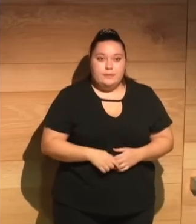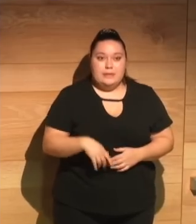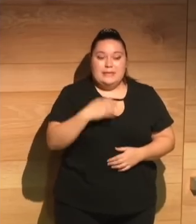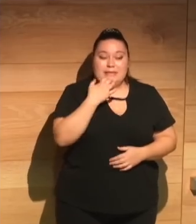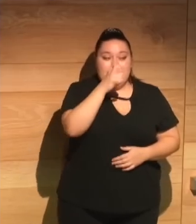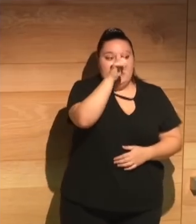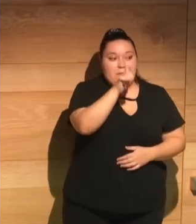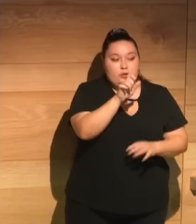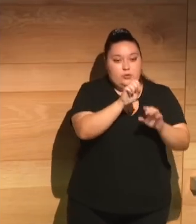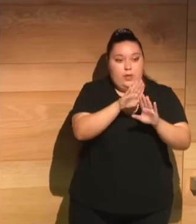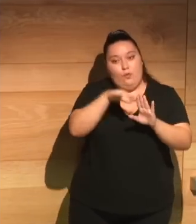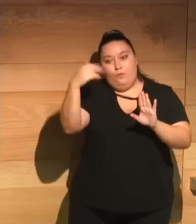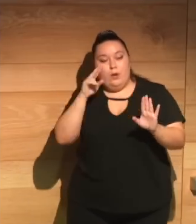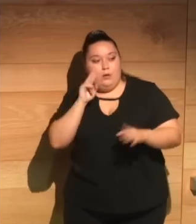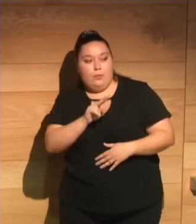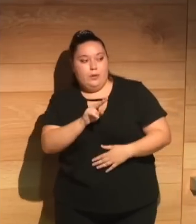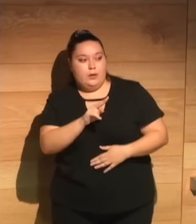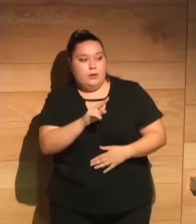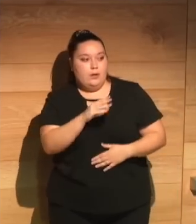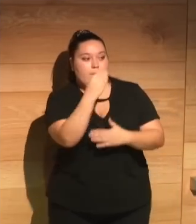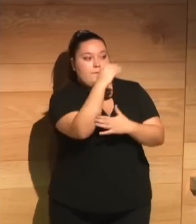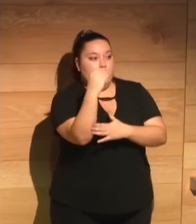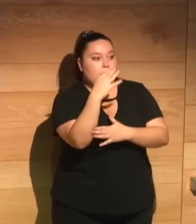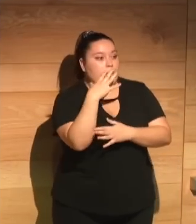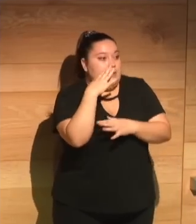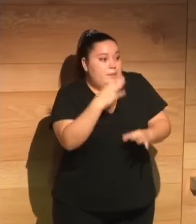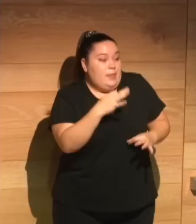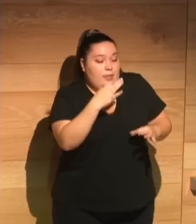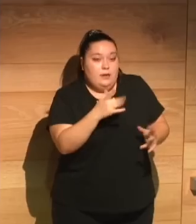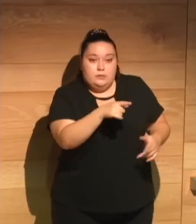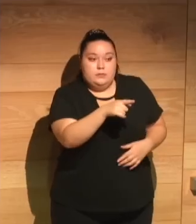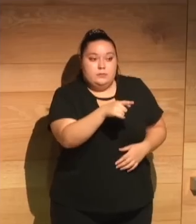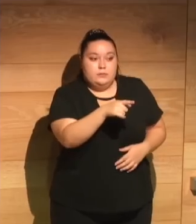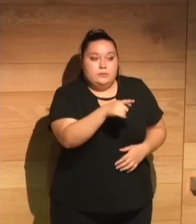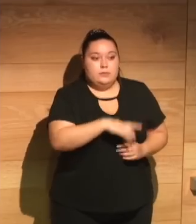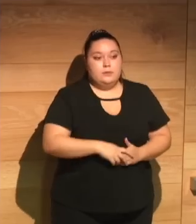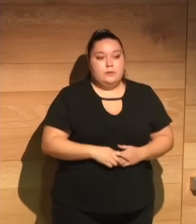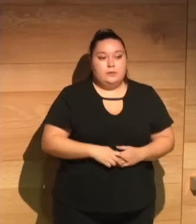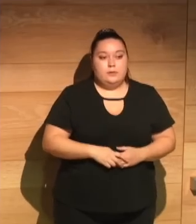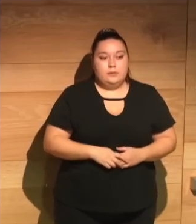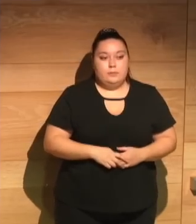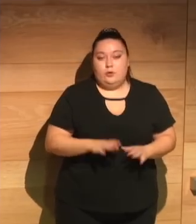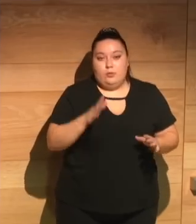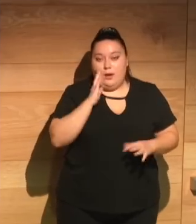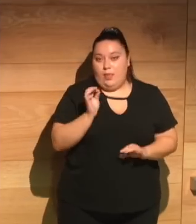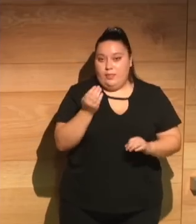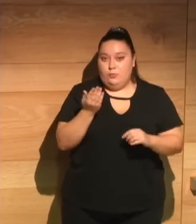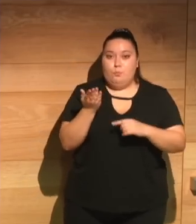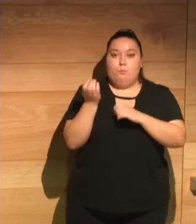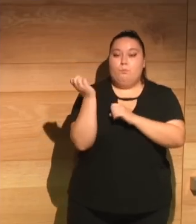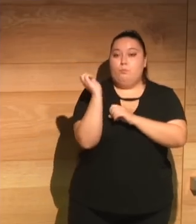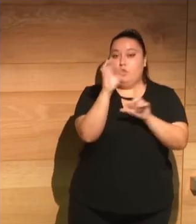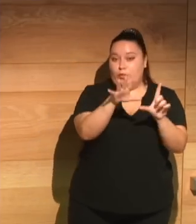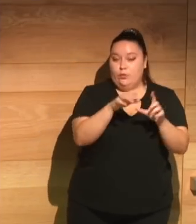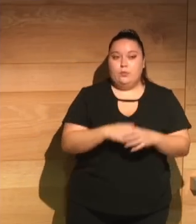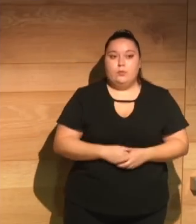exterior, viendo esas formas, creerá que esas son las figuras verdaderas y primigenias, sin darse cuenta de que son simples proyecciones. En realidad eso tiene